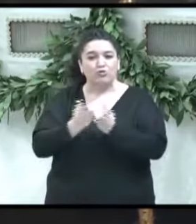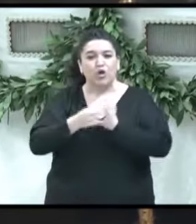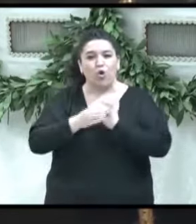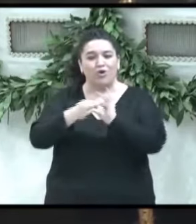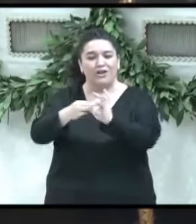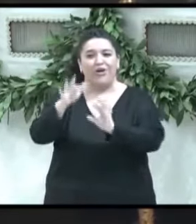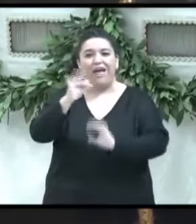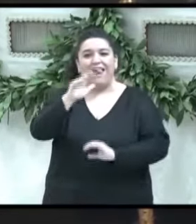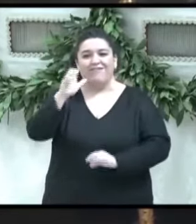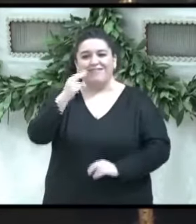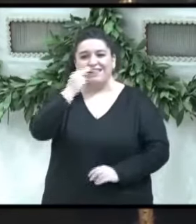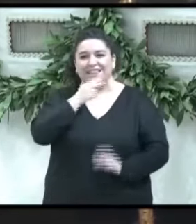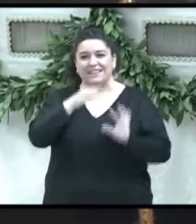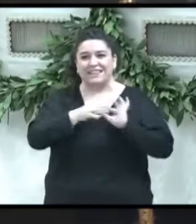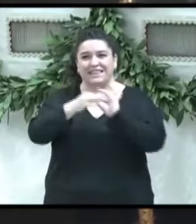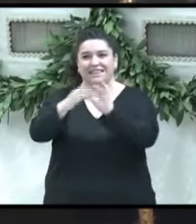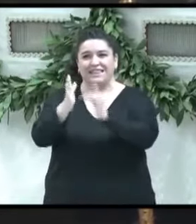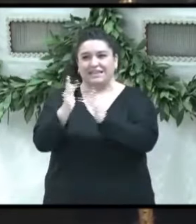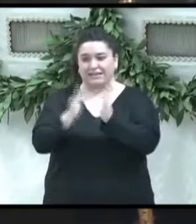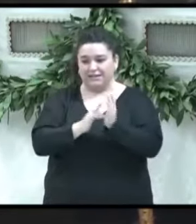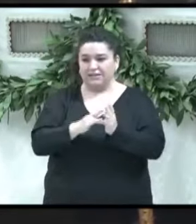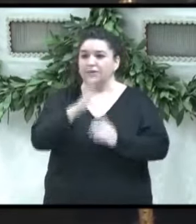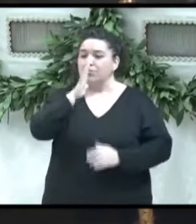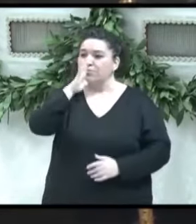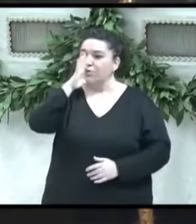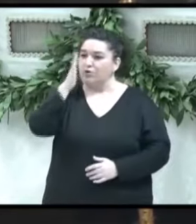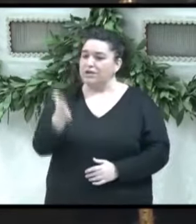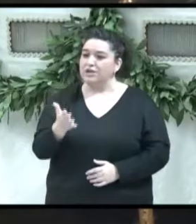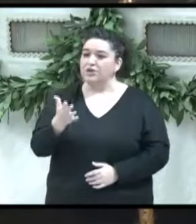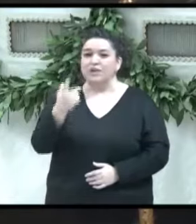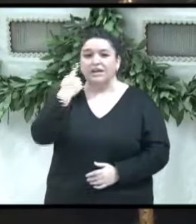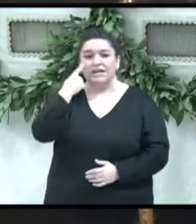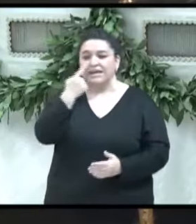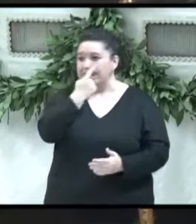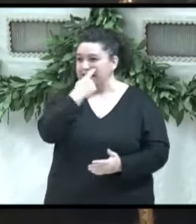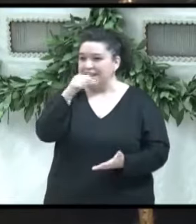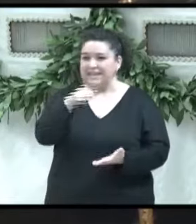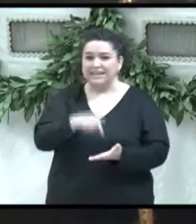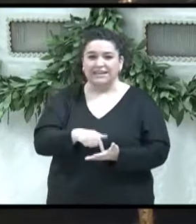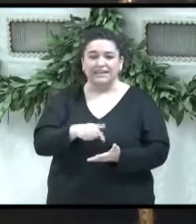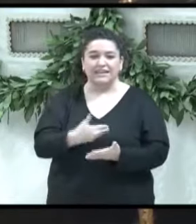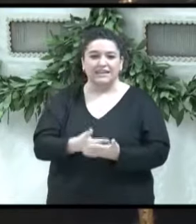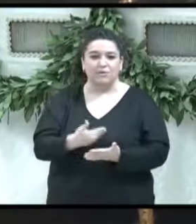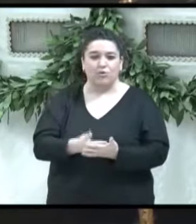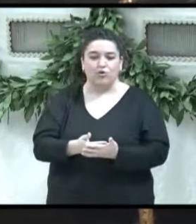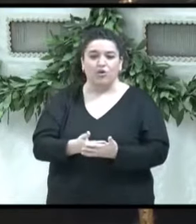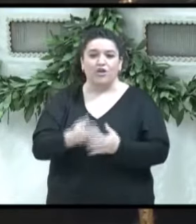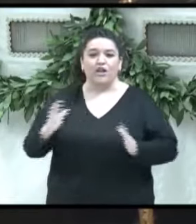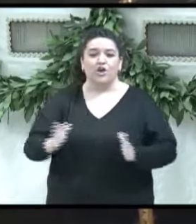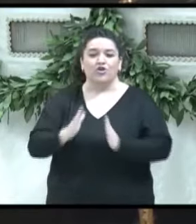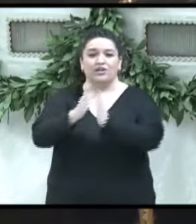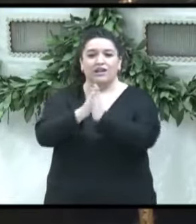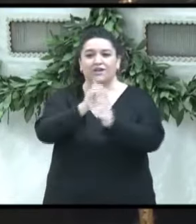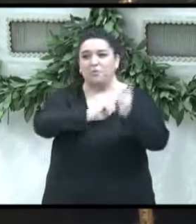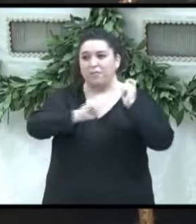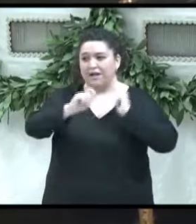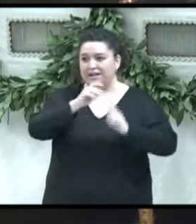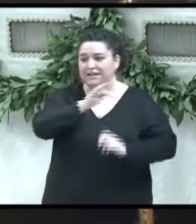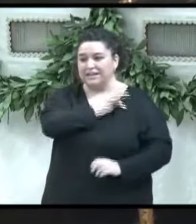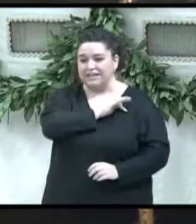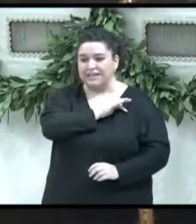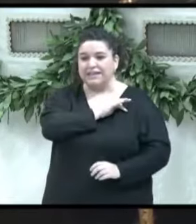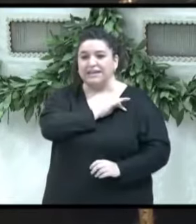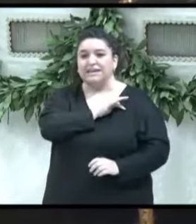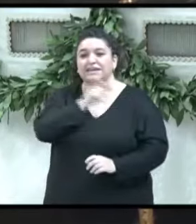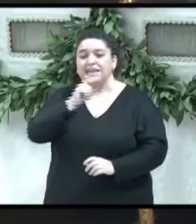cristiana por eso el testimonio de los santos Mártires y el ideario de